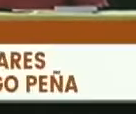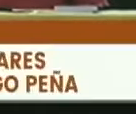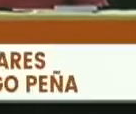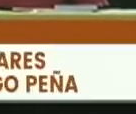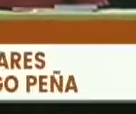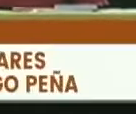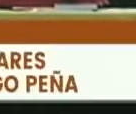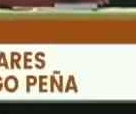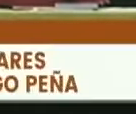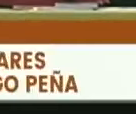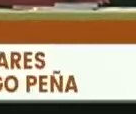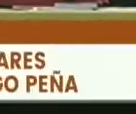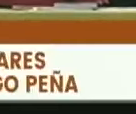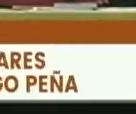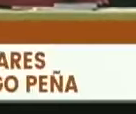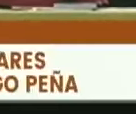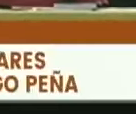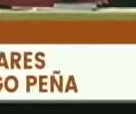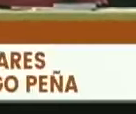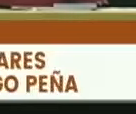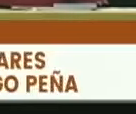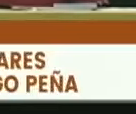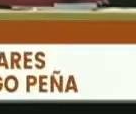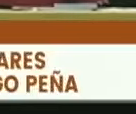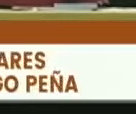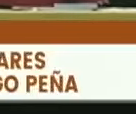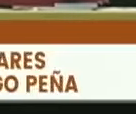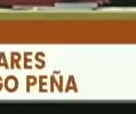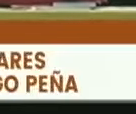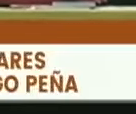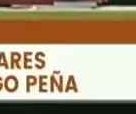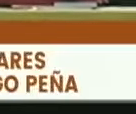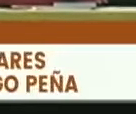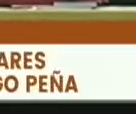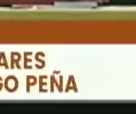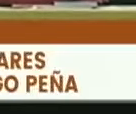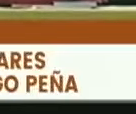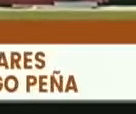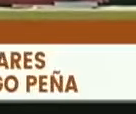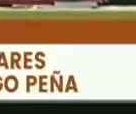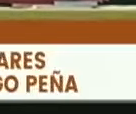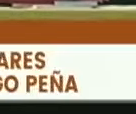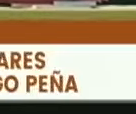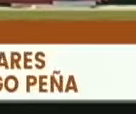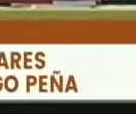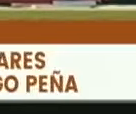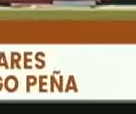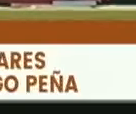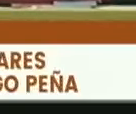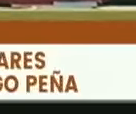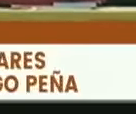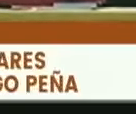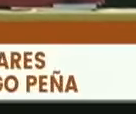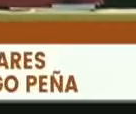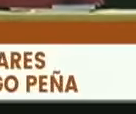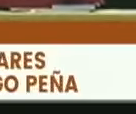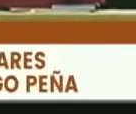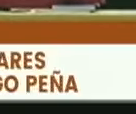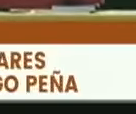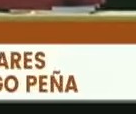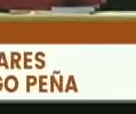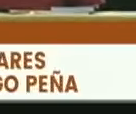más hermanados que nunca con el Táchira, siempre lo hemos dicho, en las condiciones y en el momento que